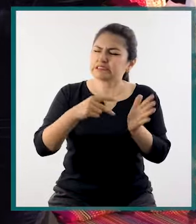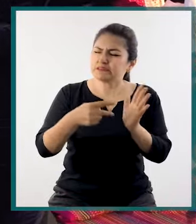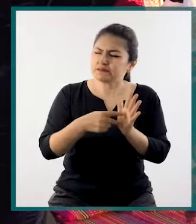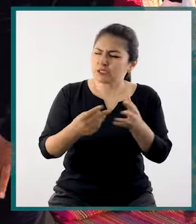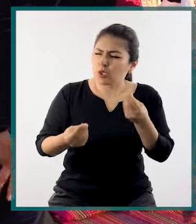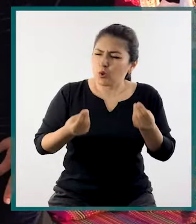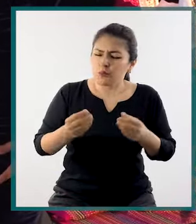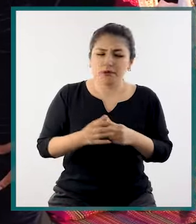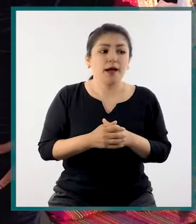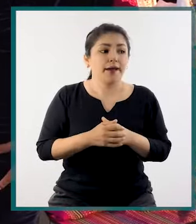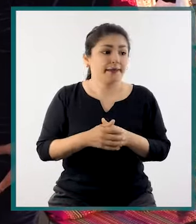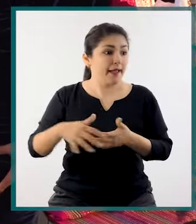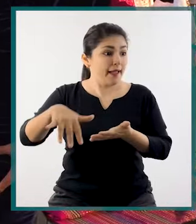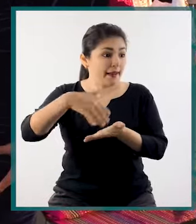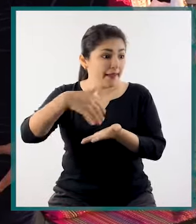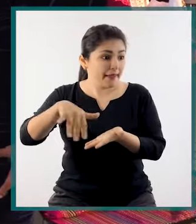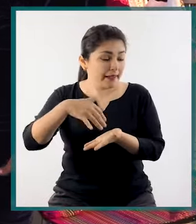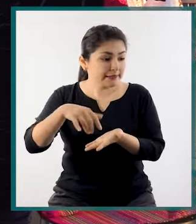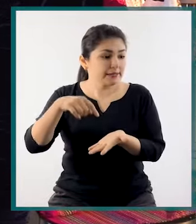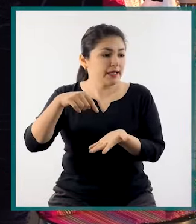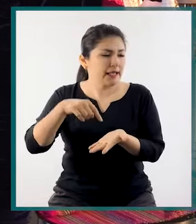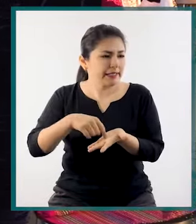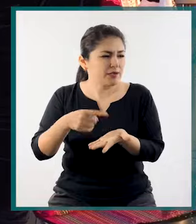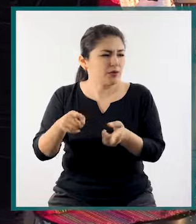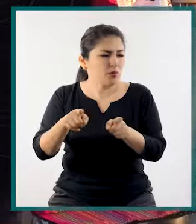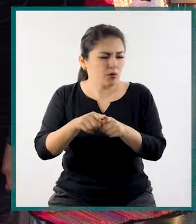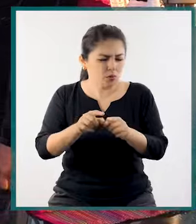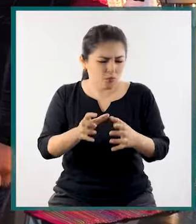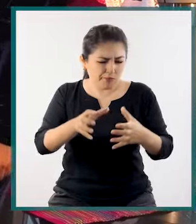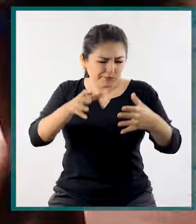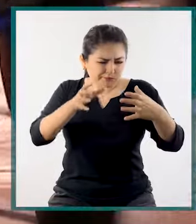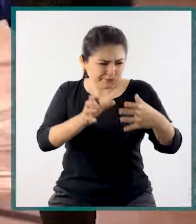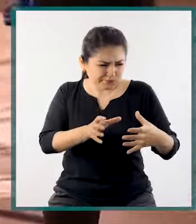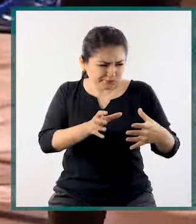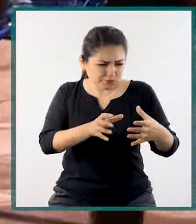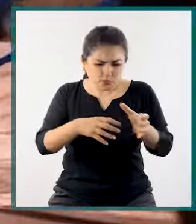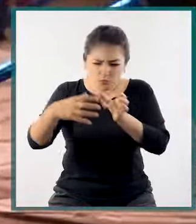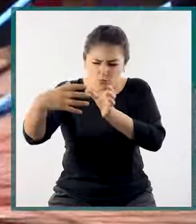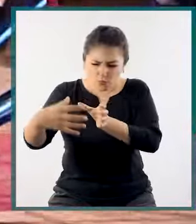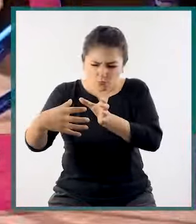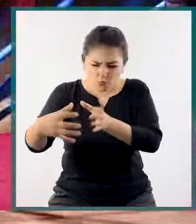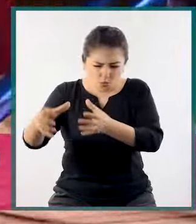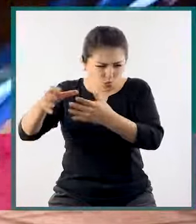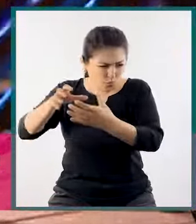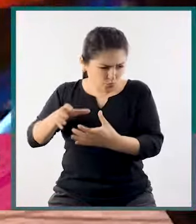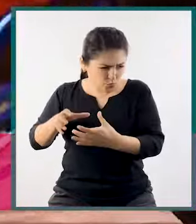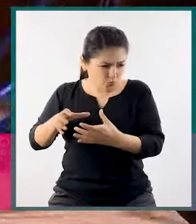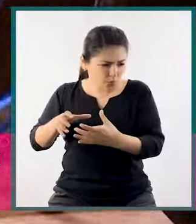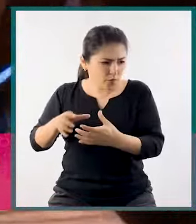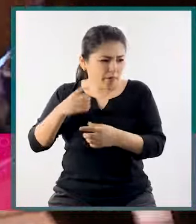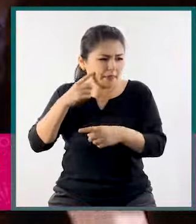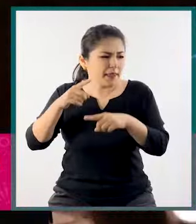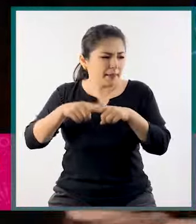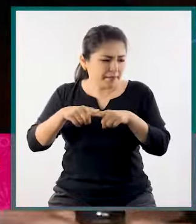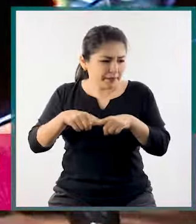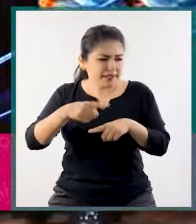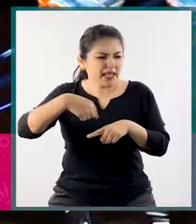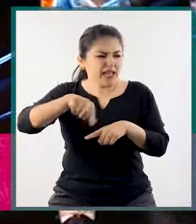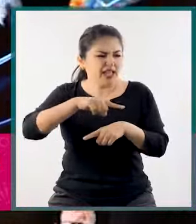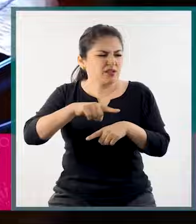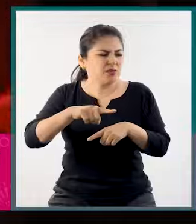algo en particular? En la danza se forman unas especies de cuadrillas, van agrupados los danzarines según los personajes